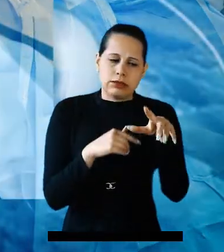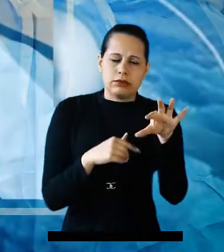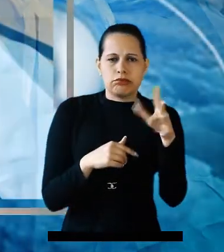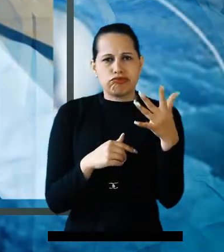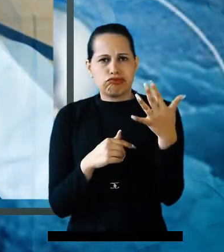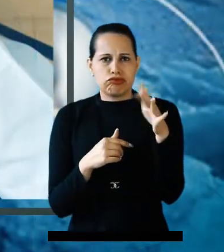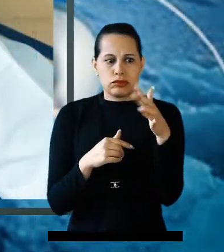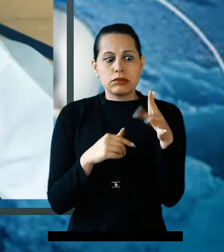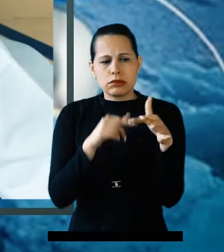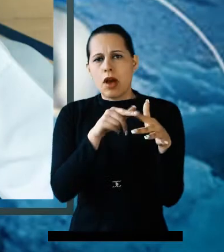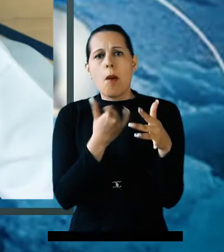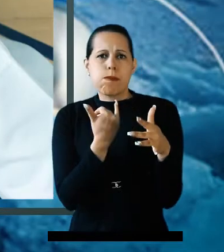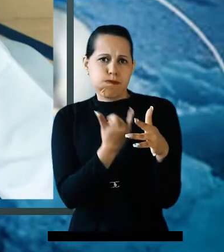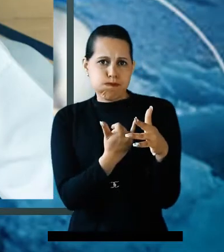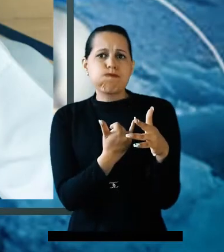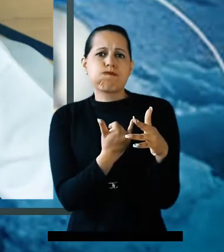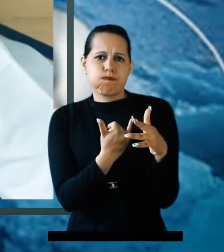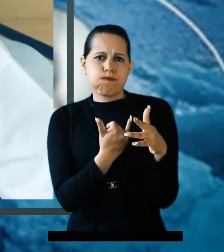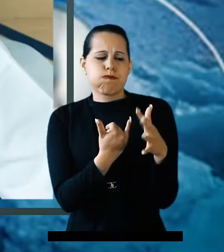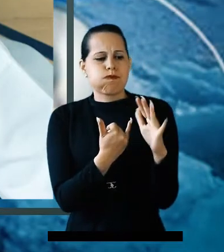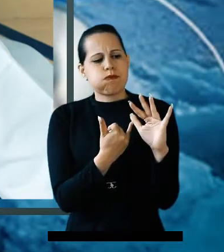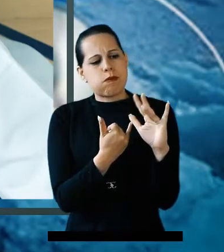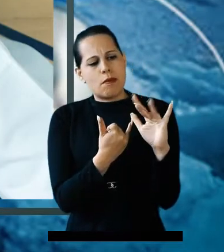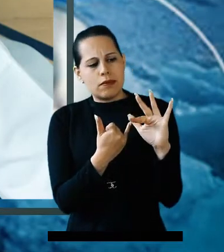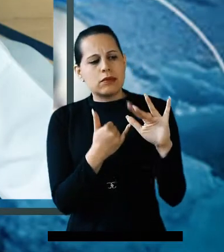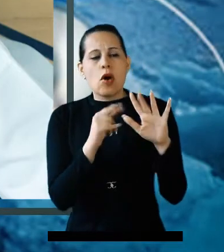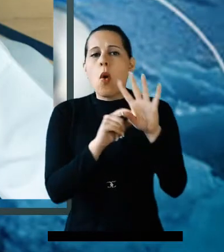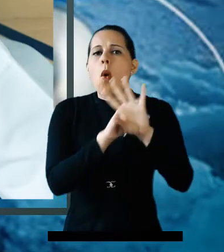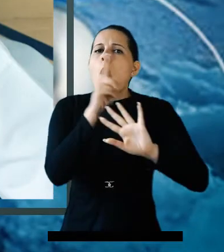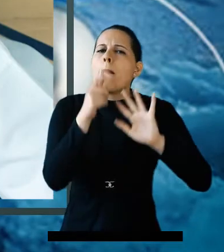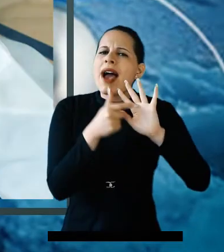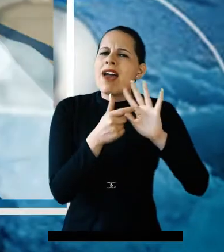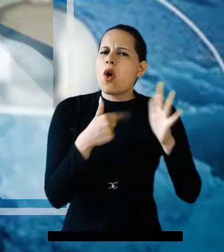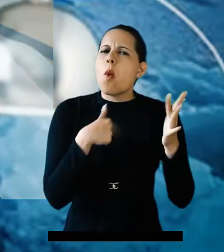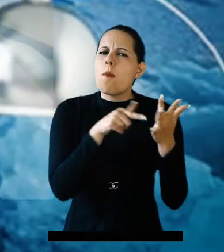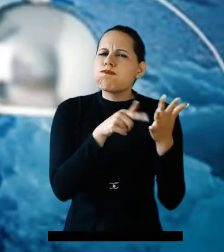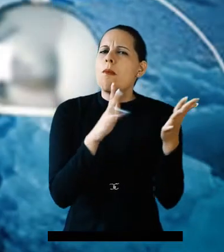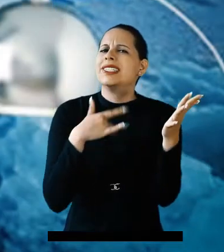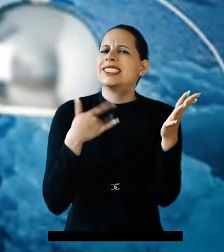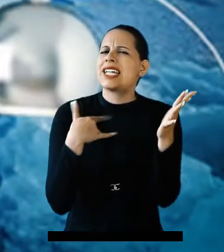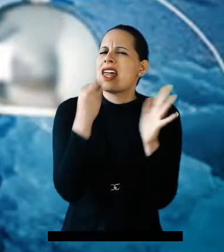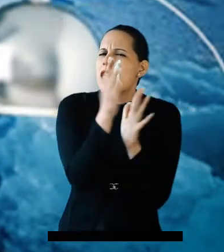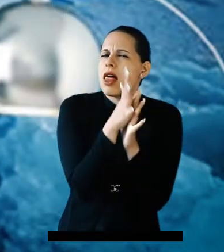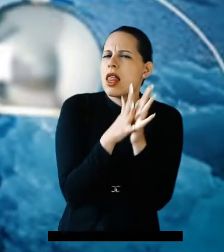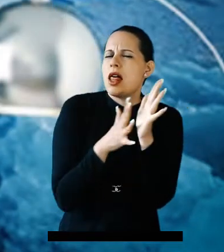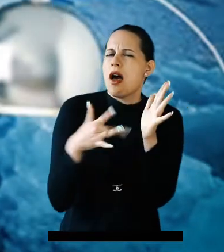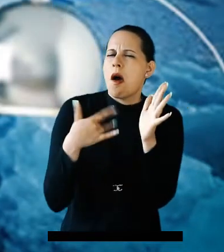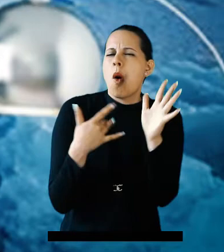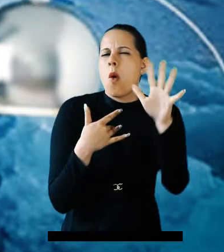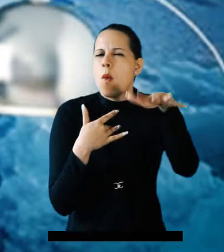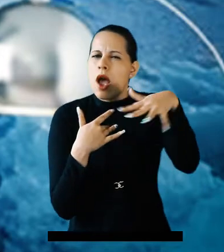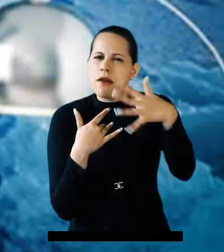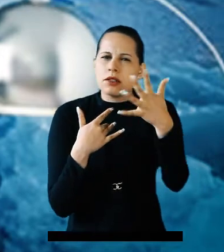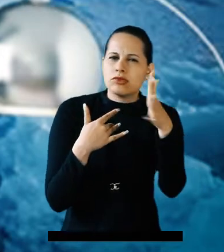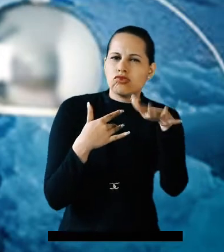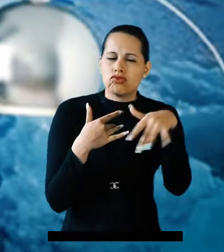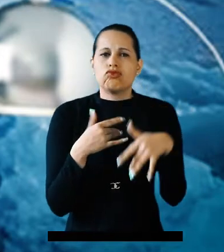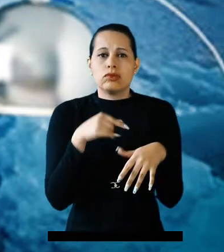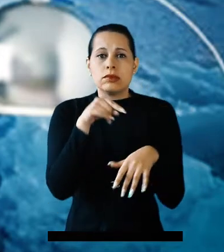su mano, y pues tiene su mano presente, tiene una extremidad que está completa, que siente, que